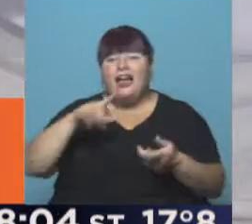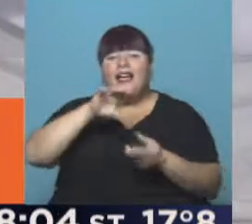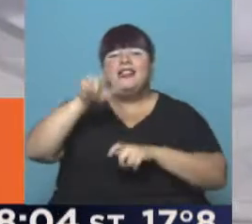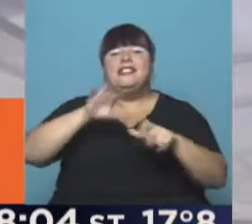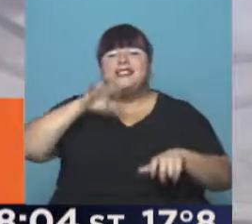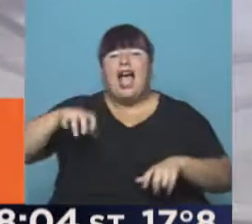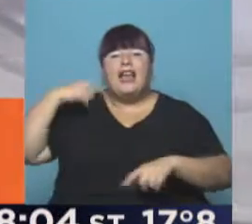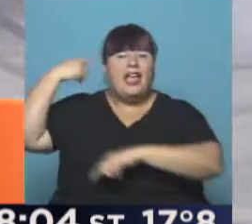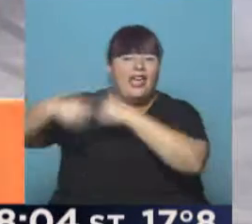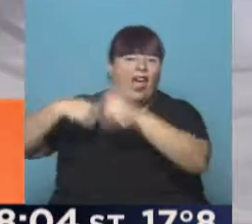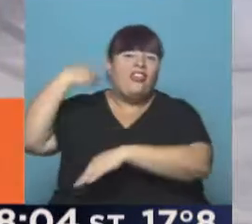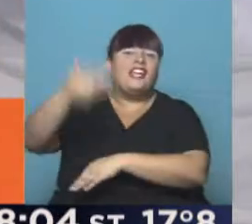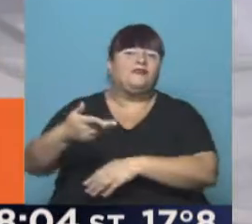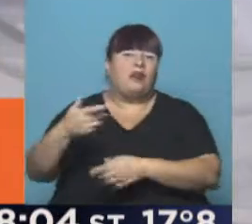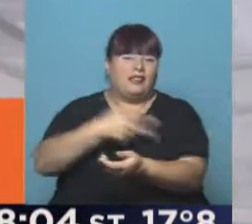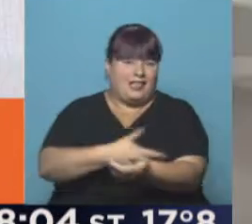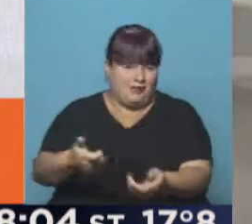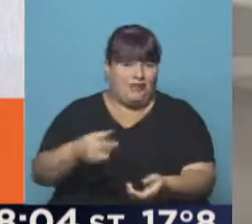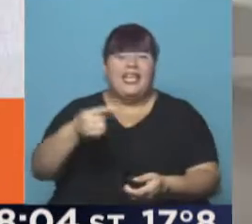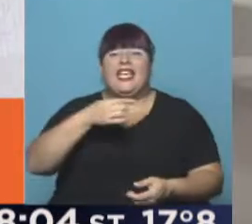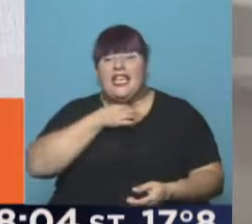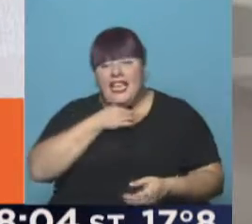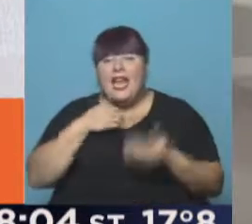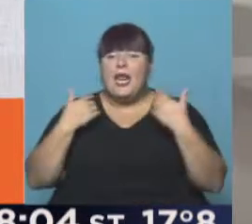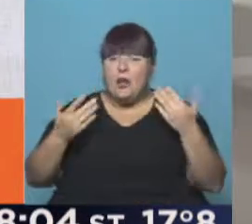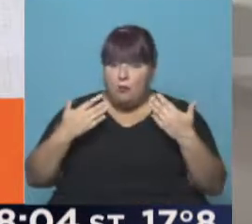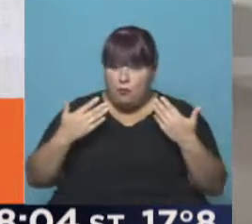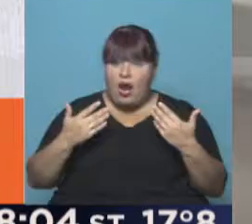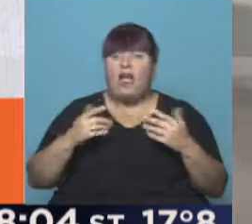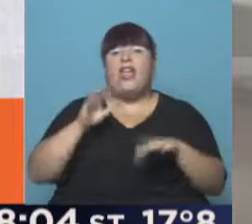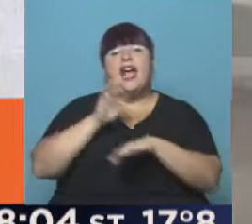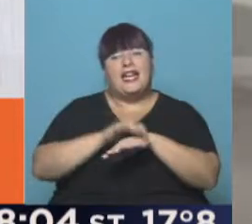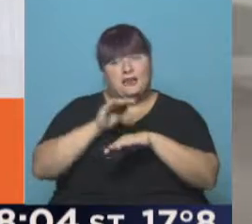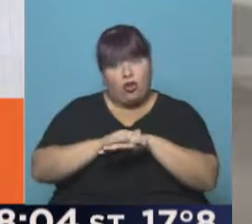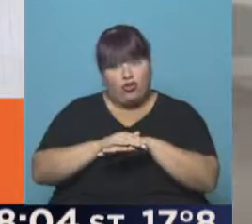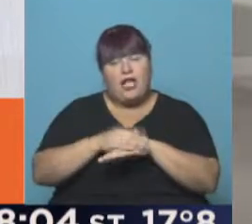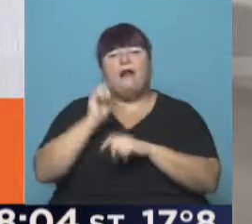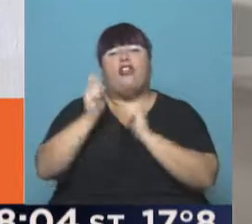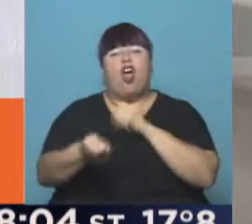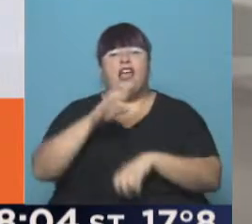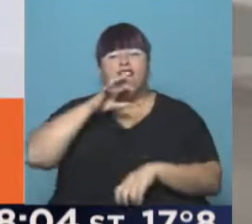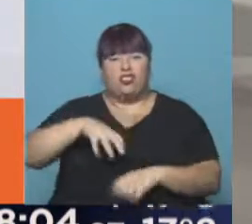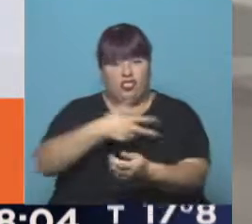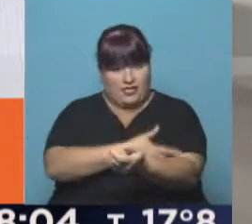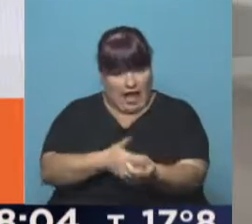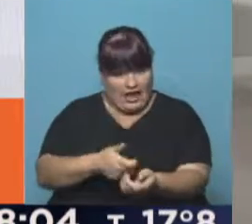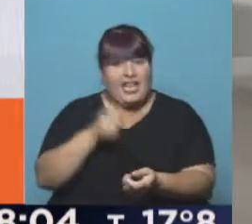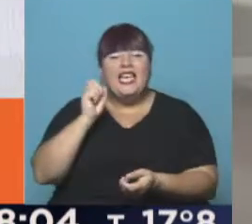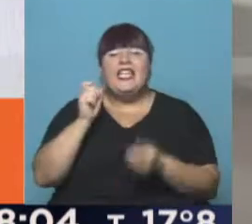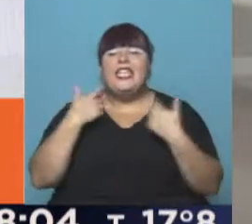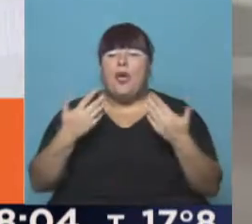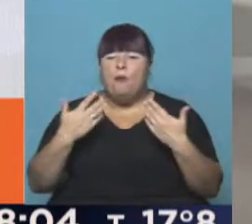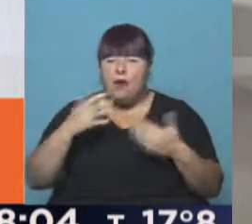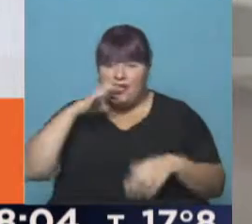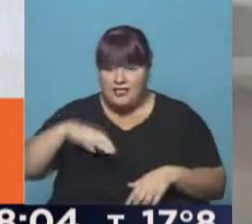de generaciones posteriores es el que quiere y el que puede asume la responsabilidad social de la donación de sangre quienes son los que pueden